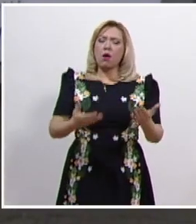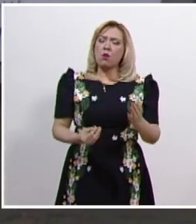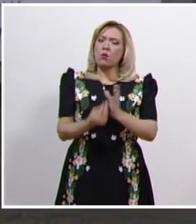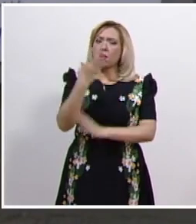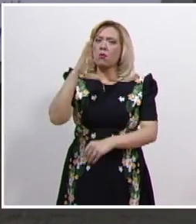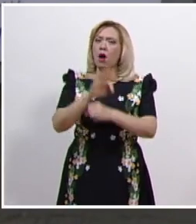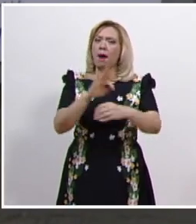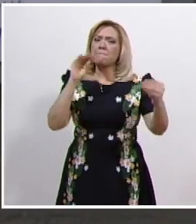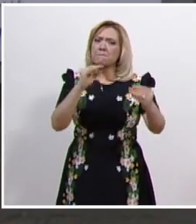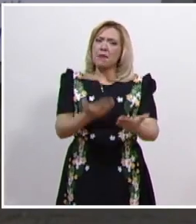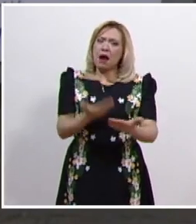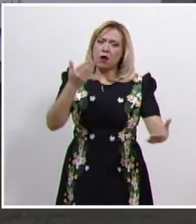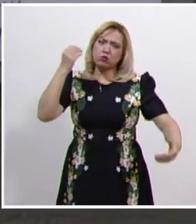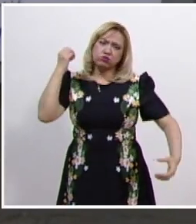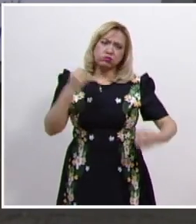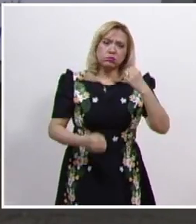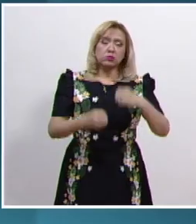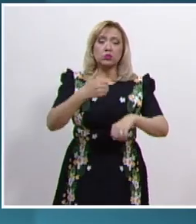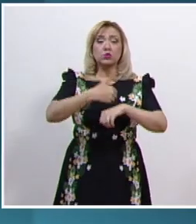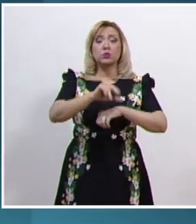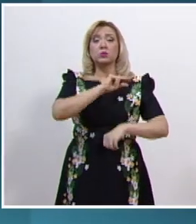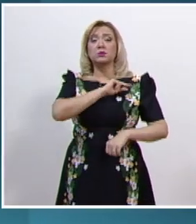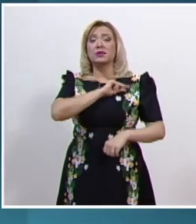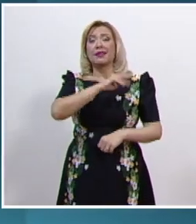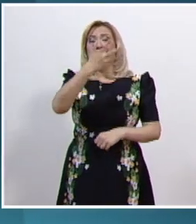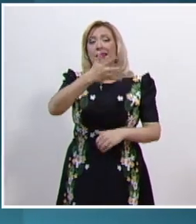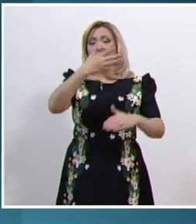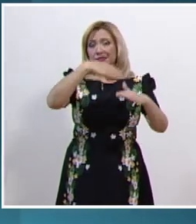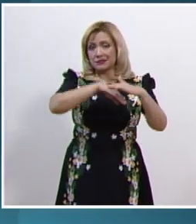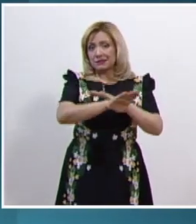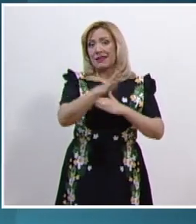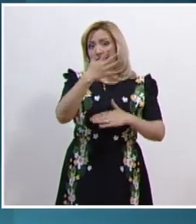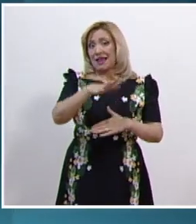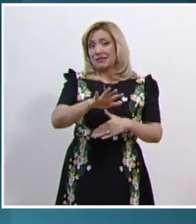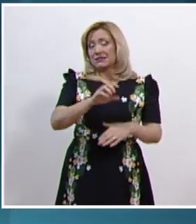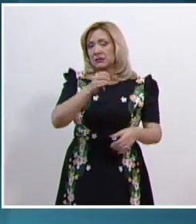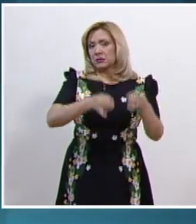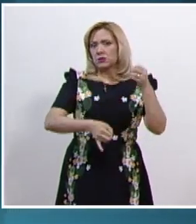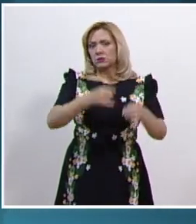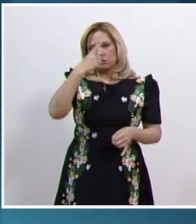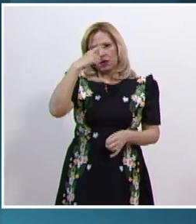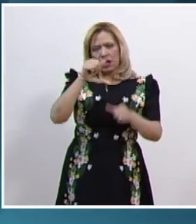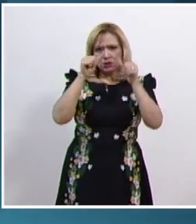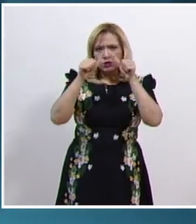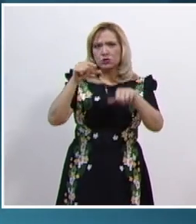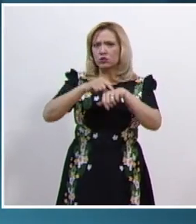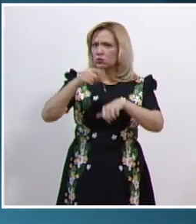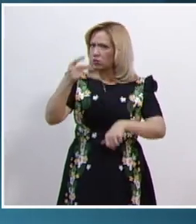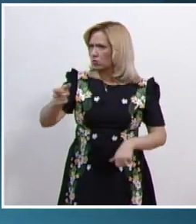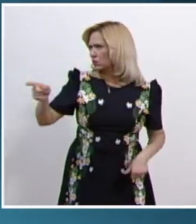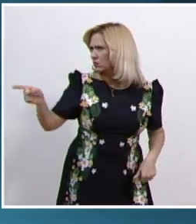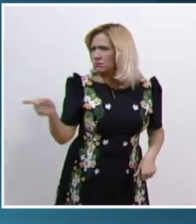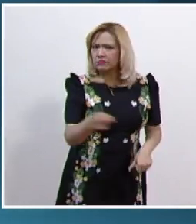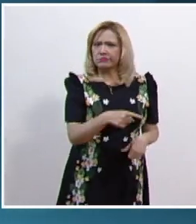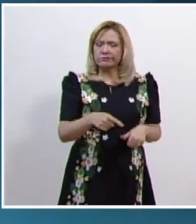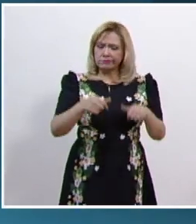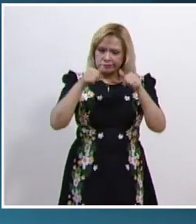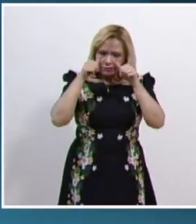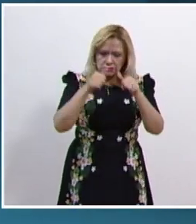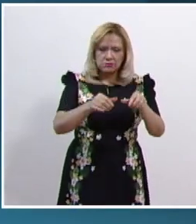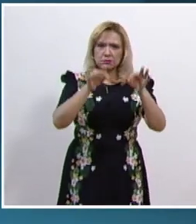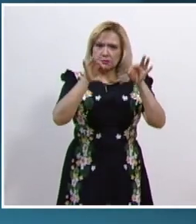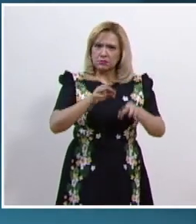el Juzgado Décimo de Distrito para exigir que se brinde atención médica a las reclusas y se garanticen condiciones dignas de